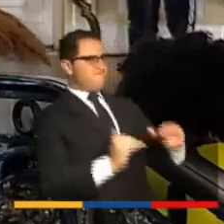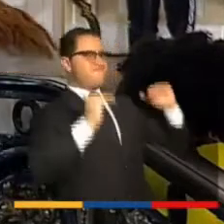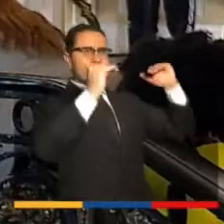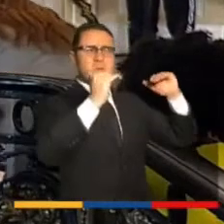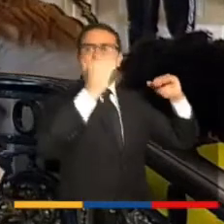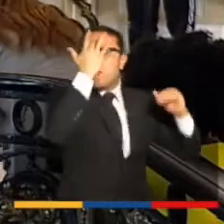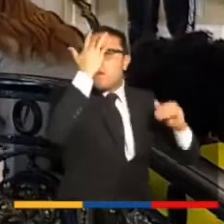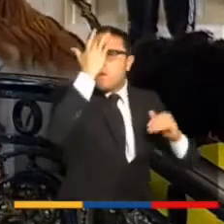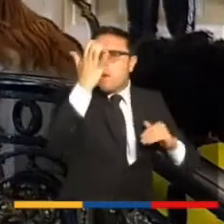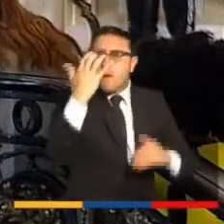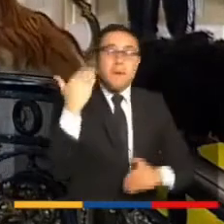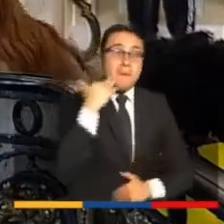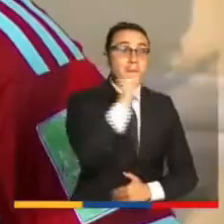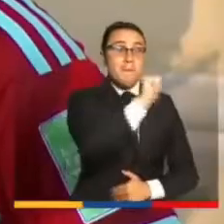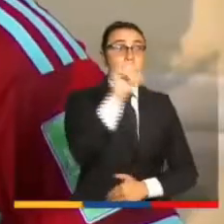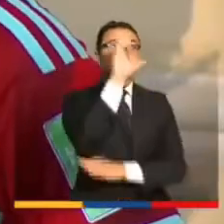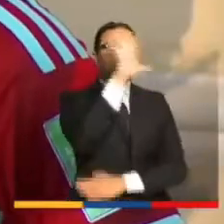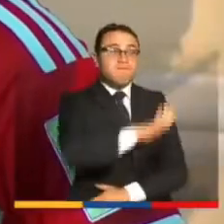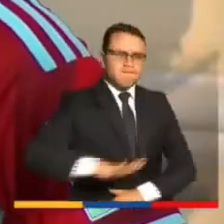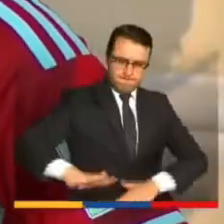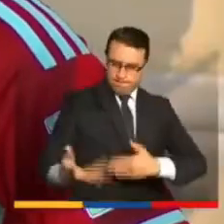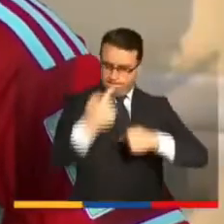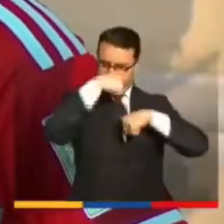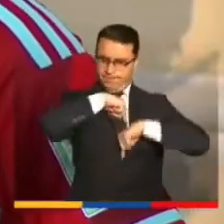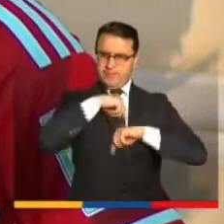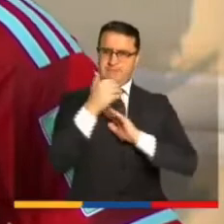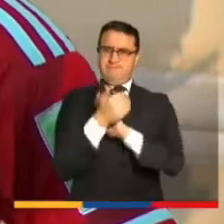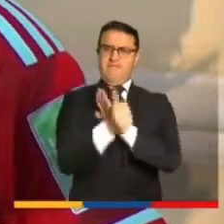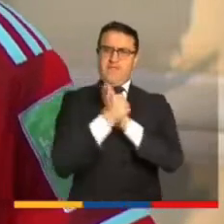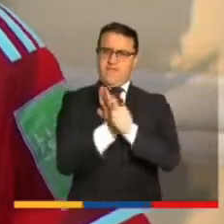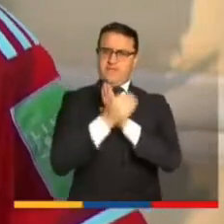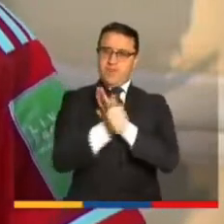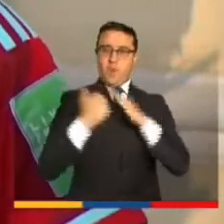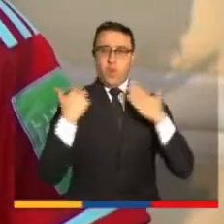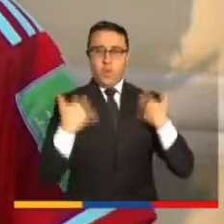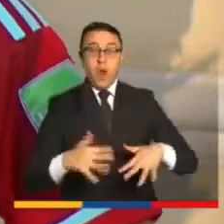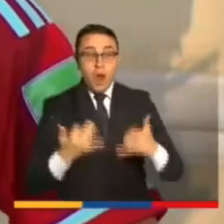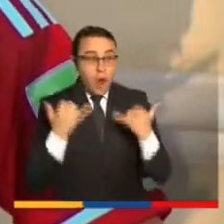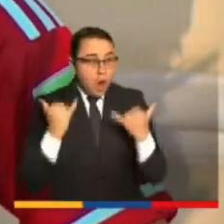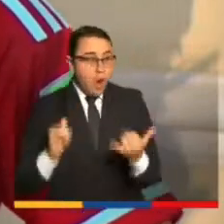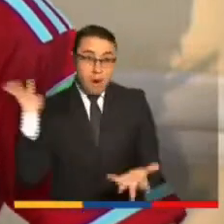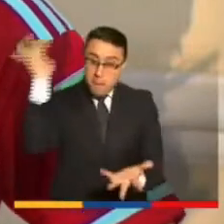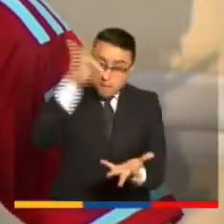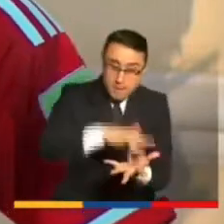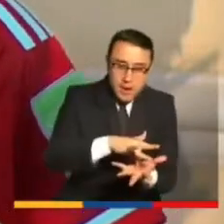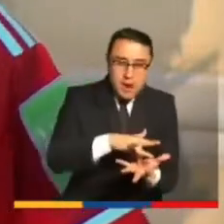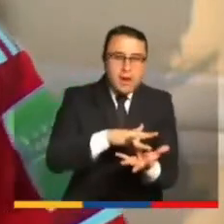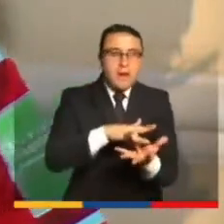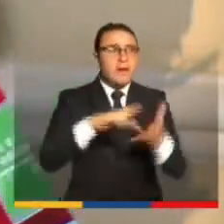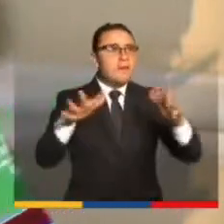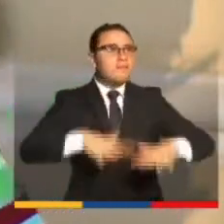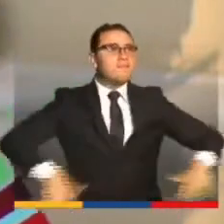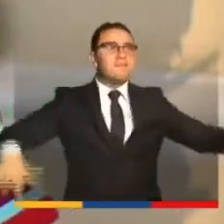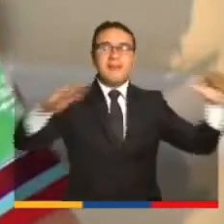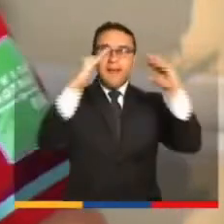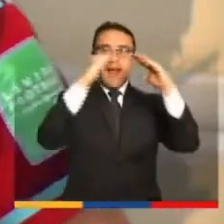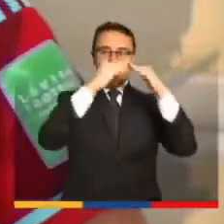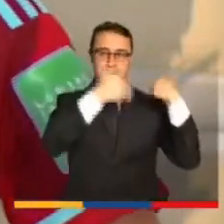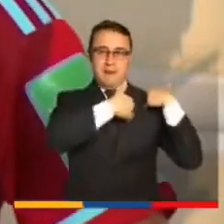llena de talento. Entonces yo creo que es maravilloso que nosotros podamos estar acá en este Palacio de